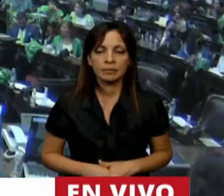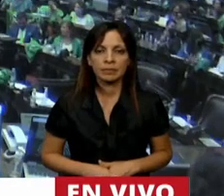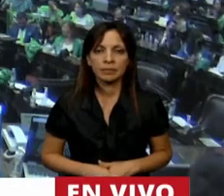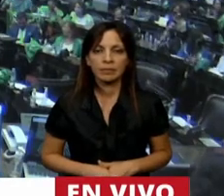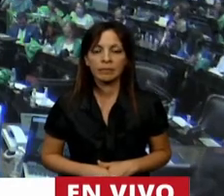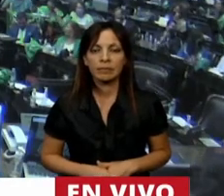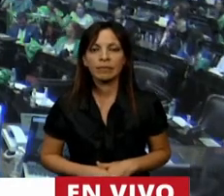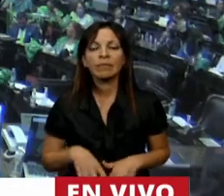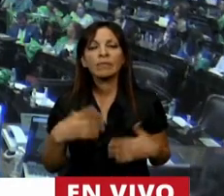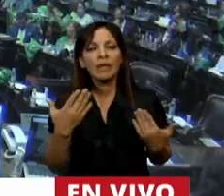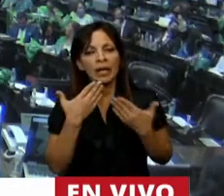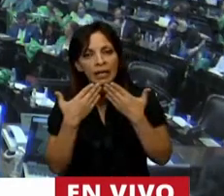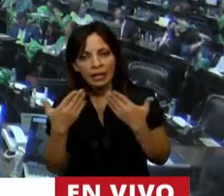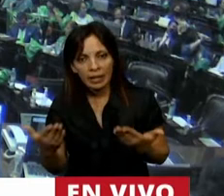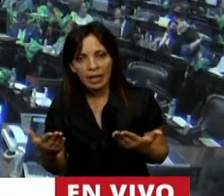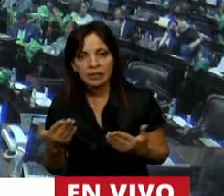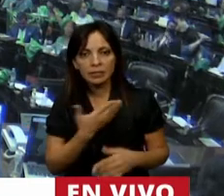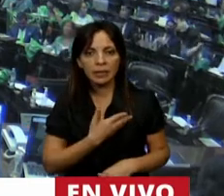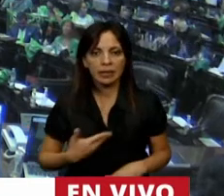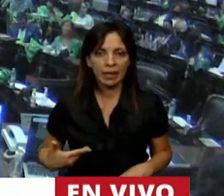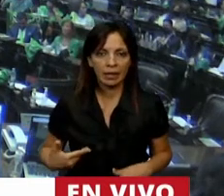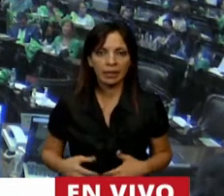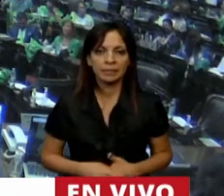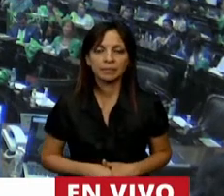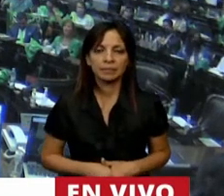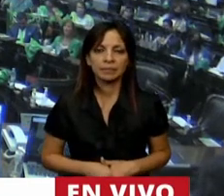Gracias, presidente.